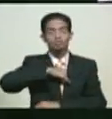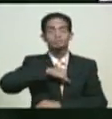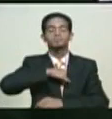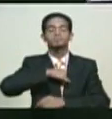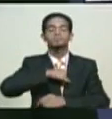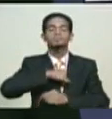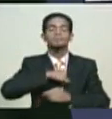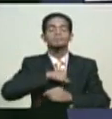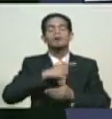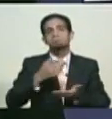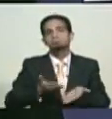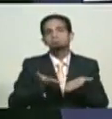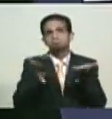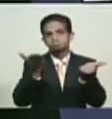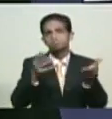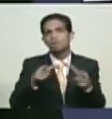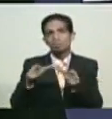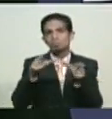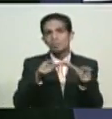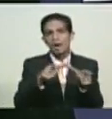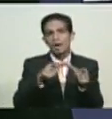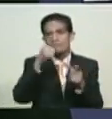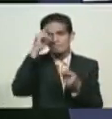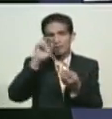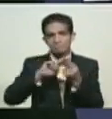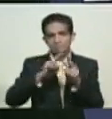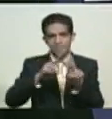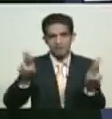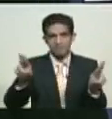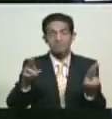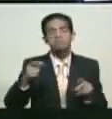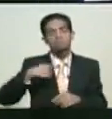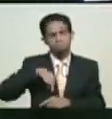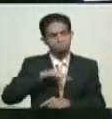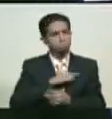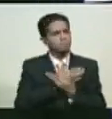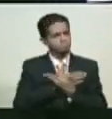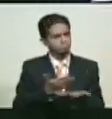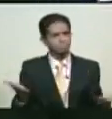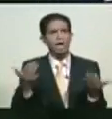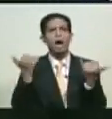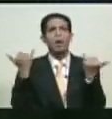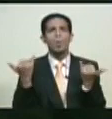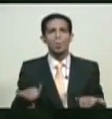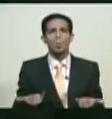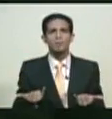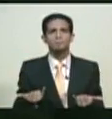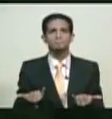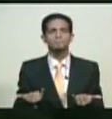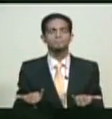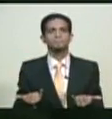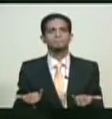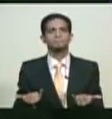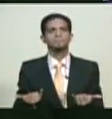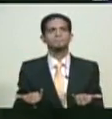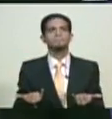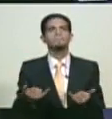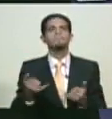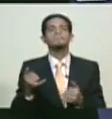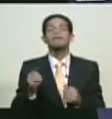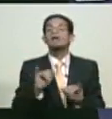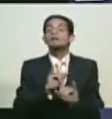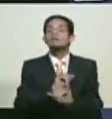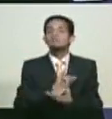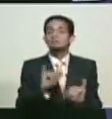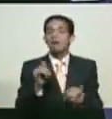y estamos dispuestos a hacerlos de nuevo ya hemos oficiado ya no ministro doctor robert